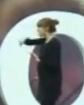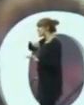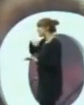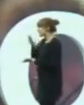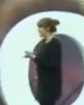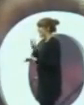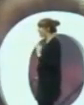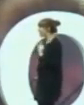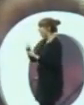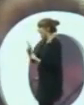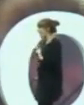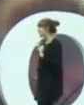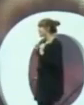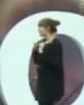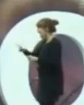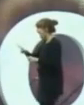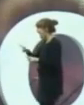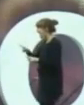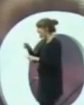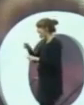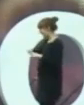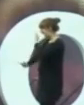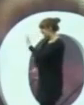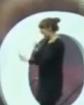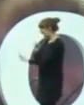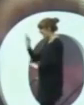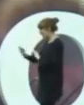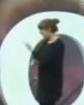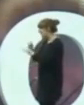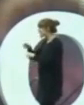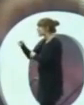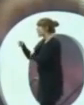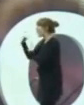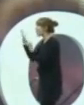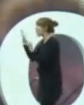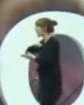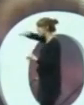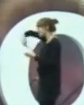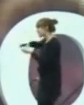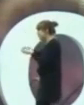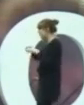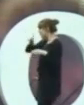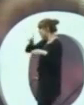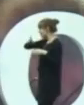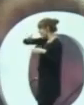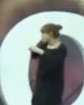todas. Salga lo que salga de esta asamblea, no nos echamos a un lado. Damos 10 pasos al frente. Muchas gracias.